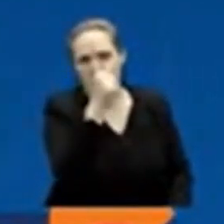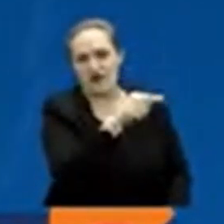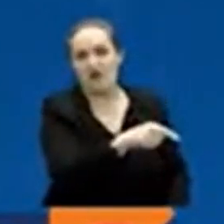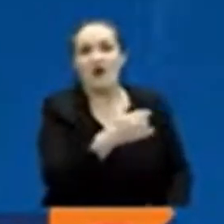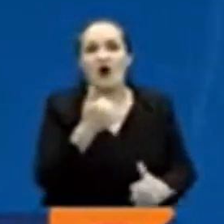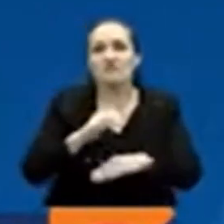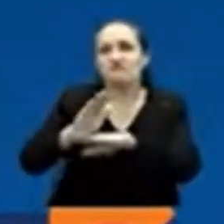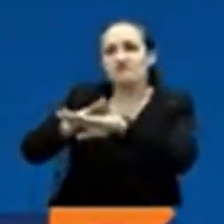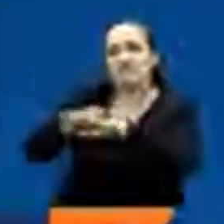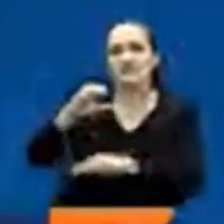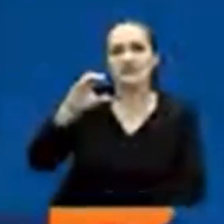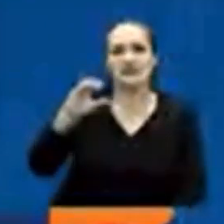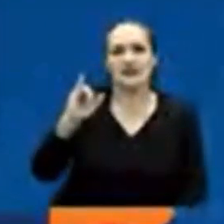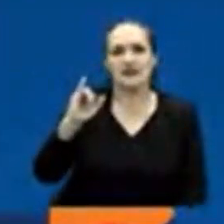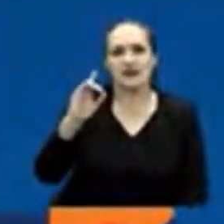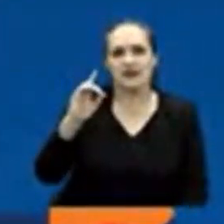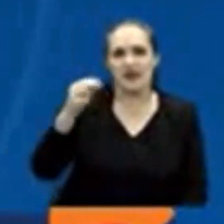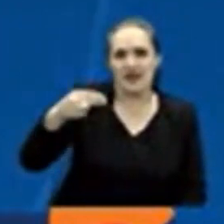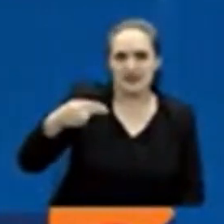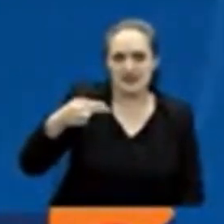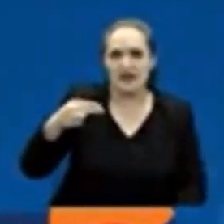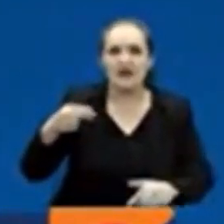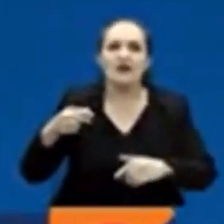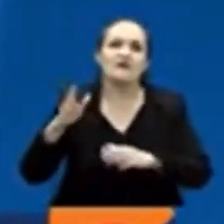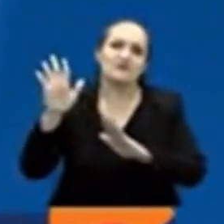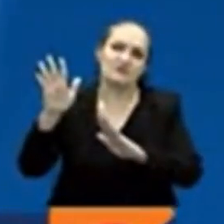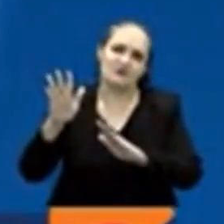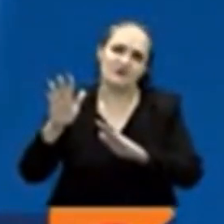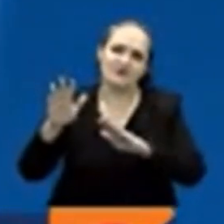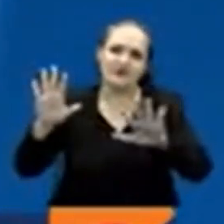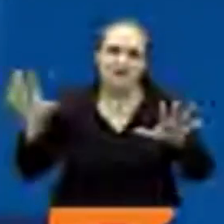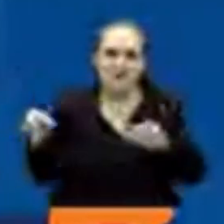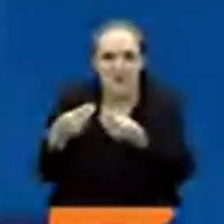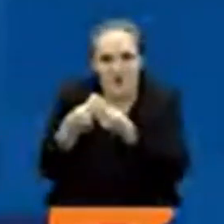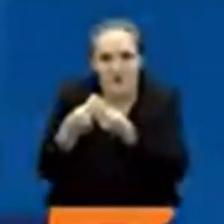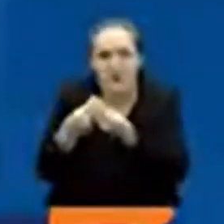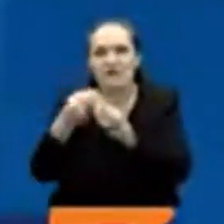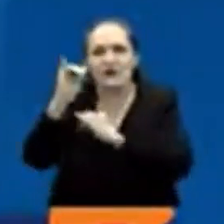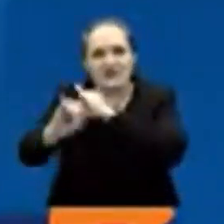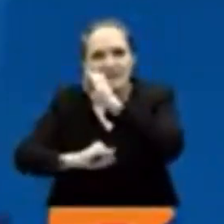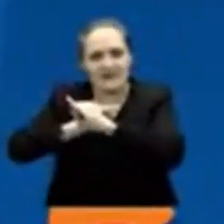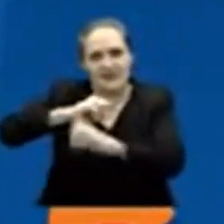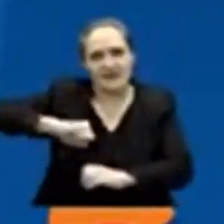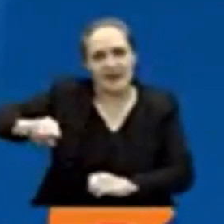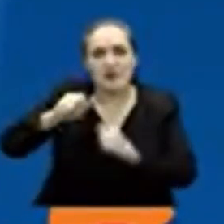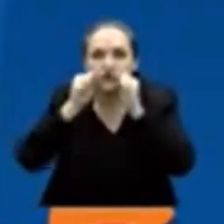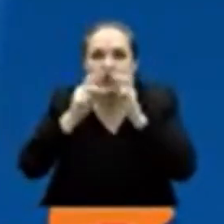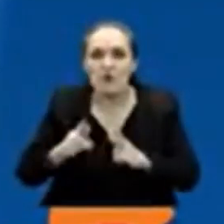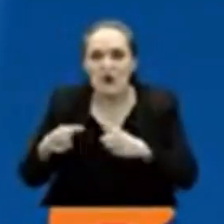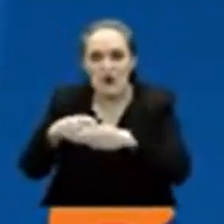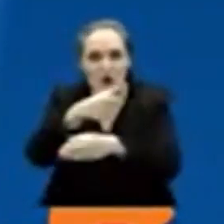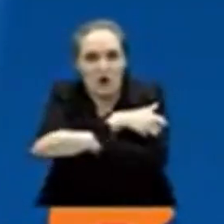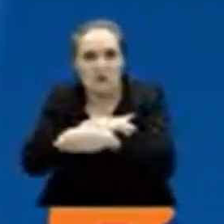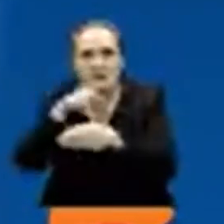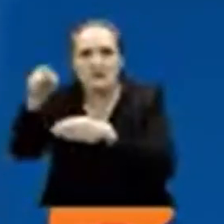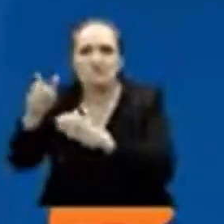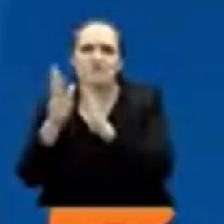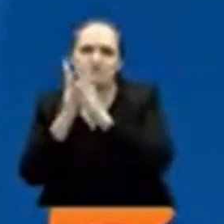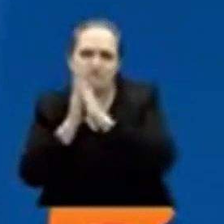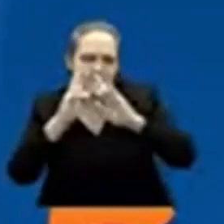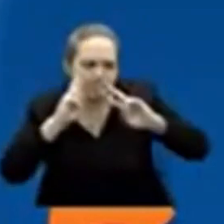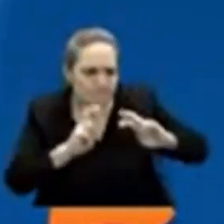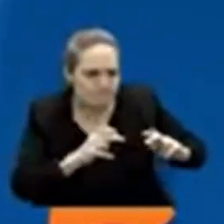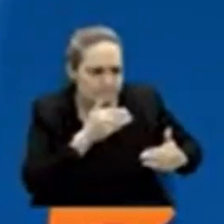CIDH aplicar la Convención Americana de Derechos Humanos y expedir medidas cautelares en favor de Castillo.